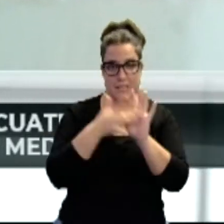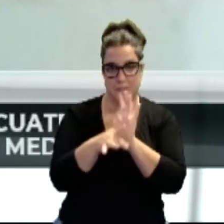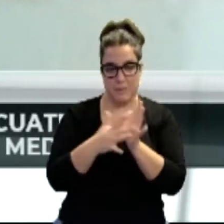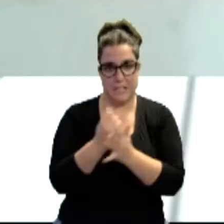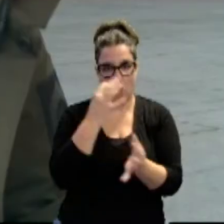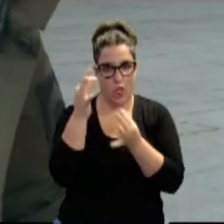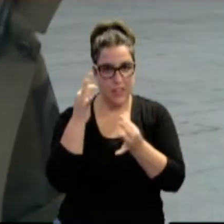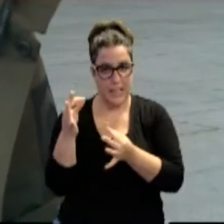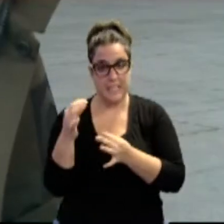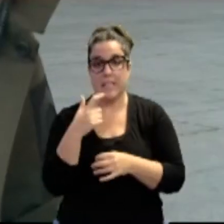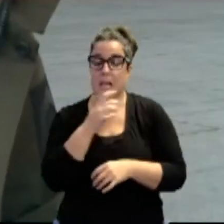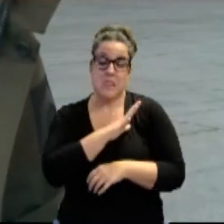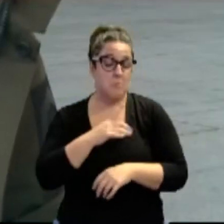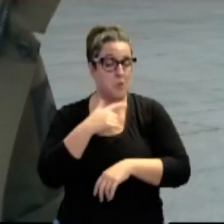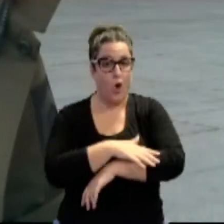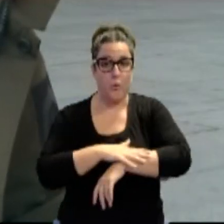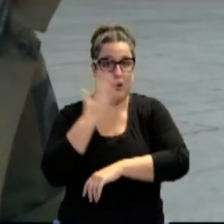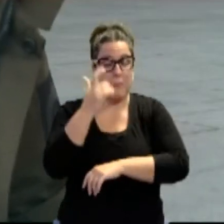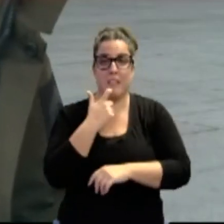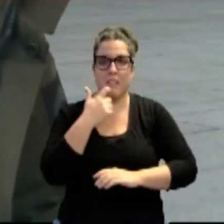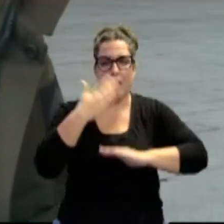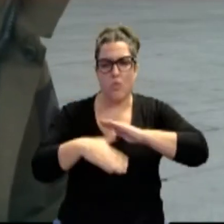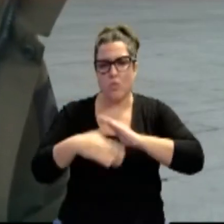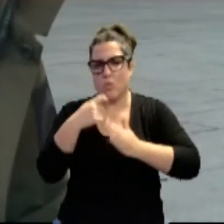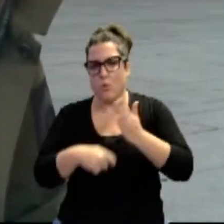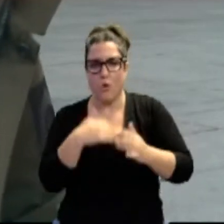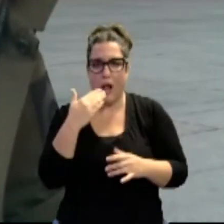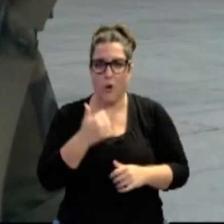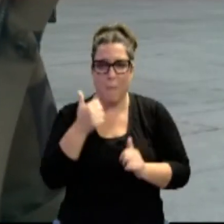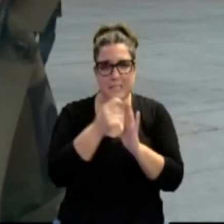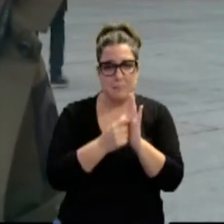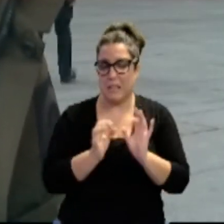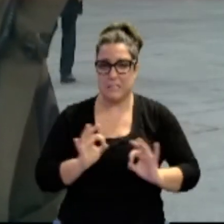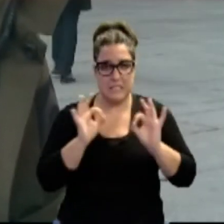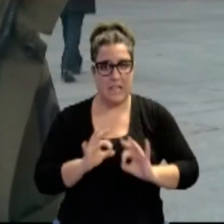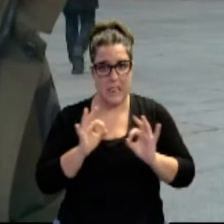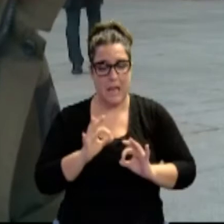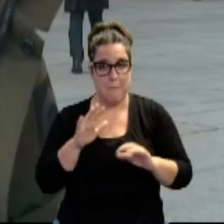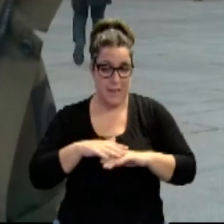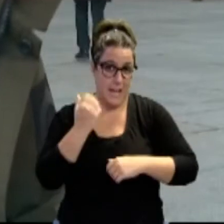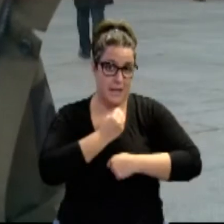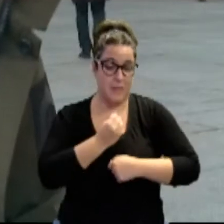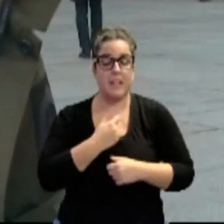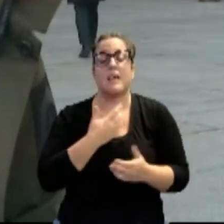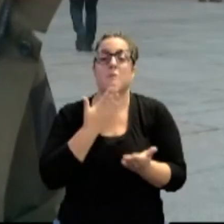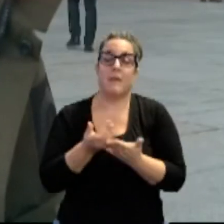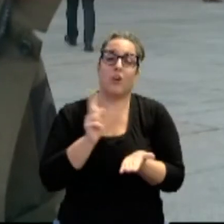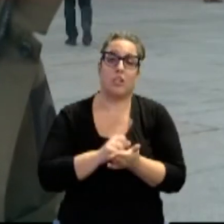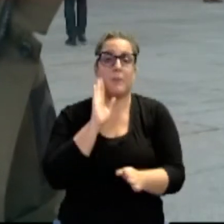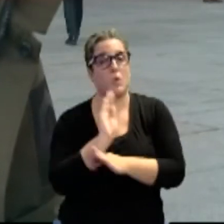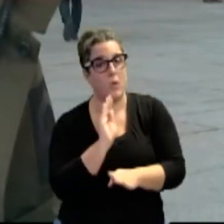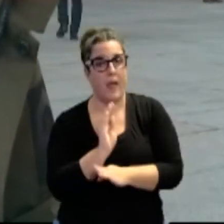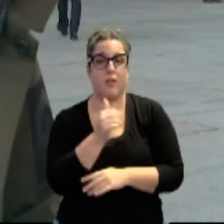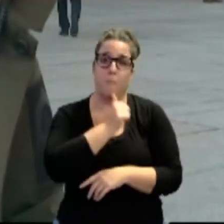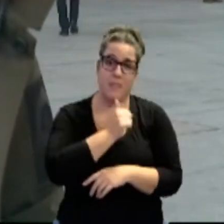no va a endurecer las medidas restrictivas de cara a las fechas señaladas de Navidad y sigue pidiendo prudencia y paciencia en estos días